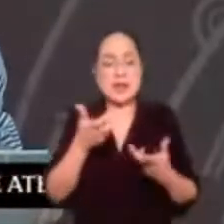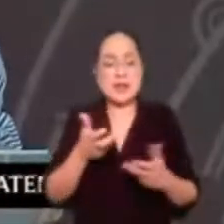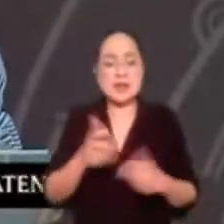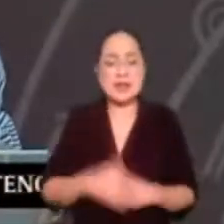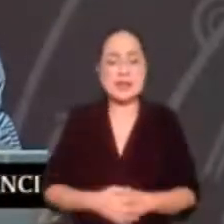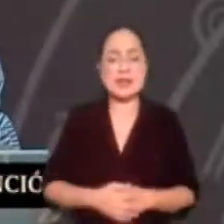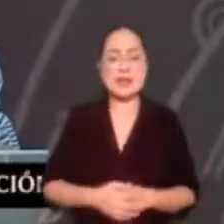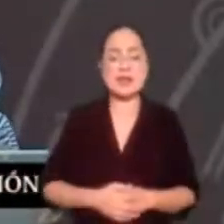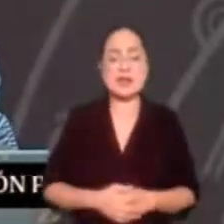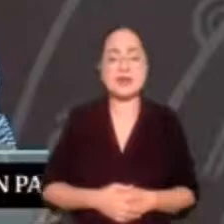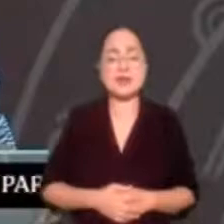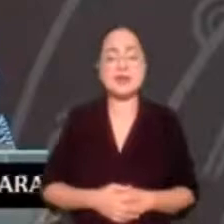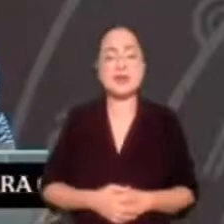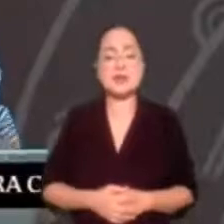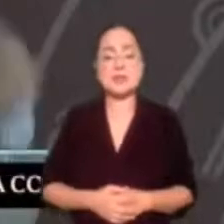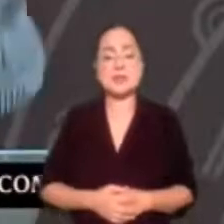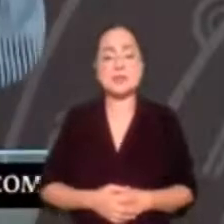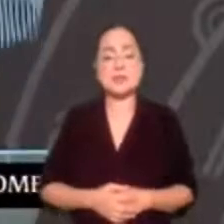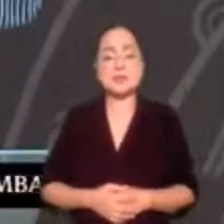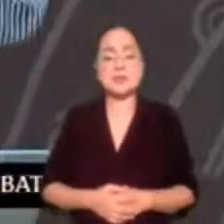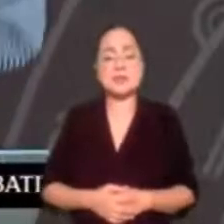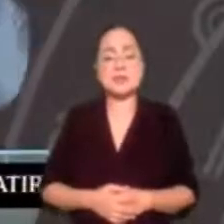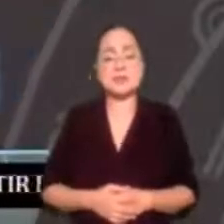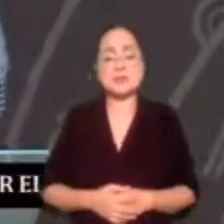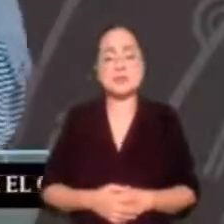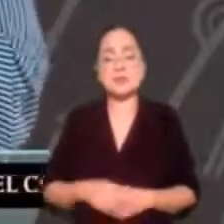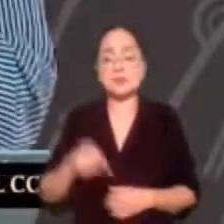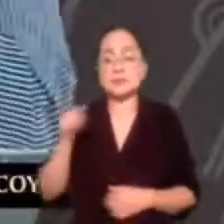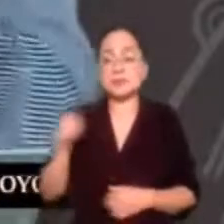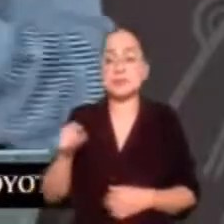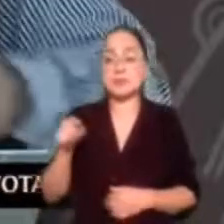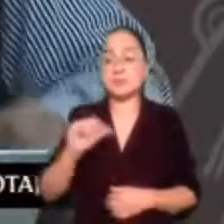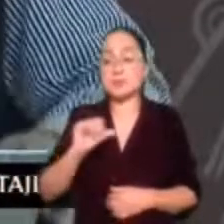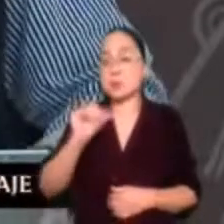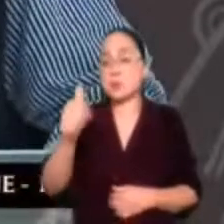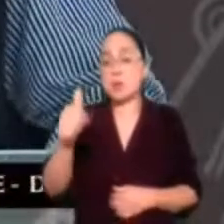Y ellos, lo pongo en boca de ellos porque yo no.